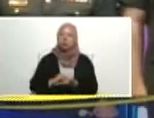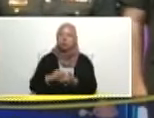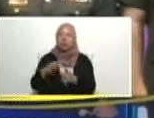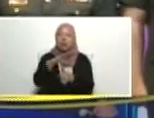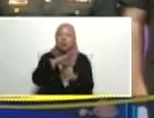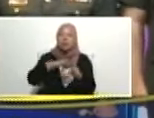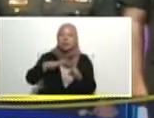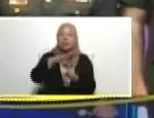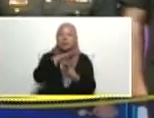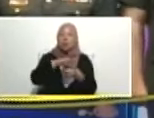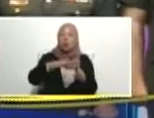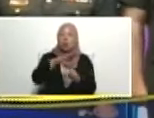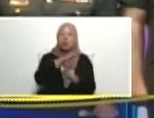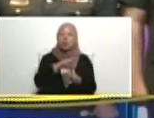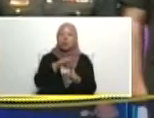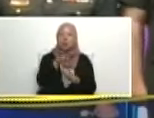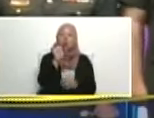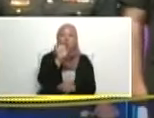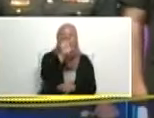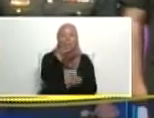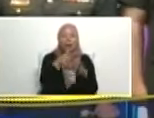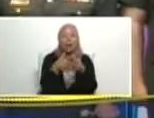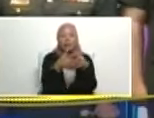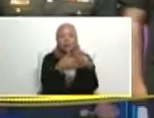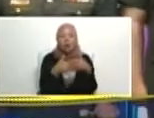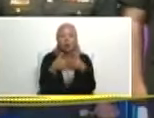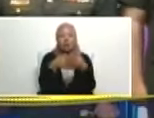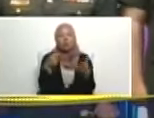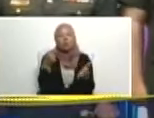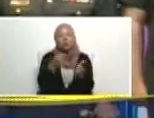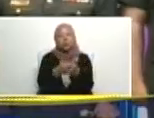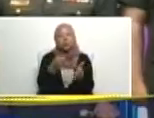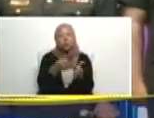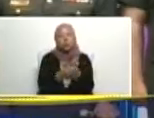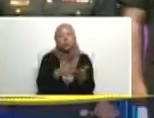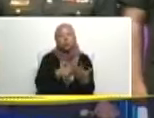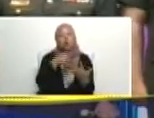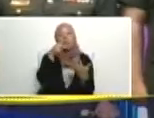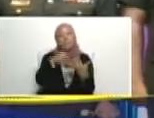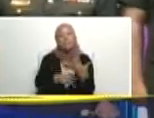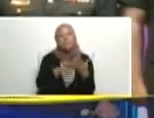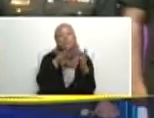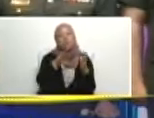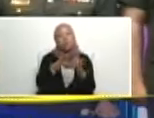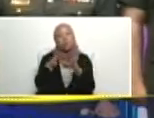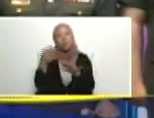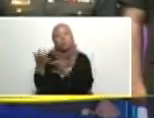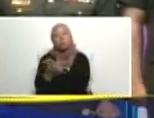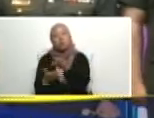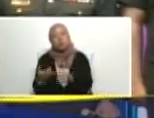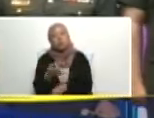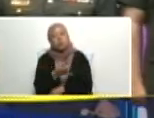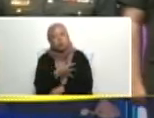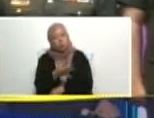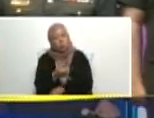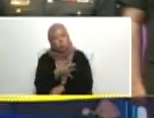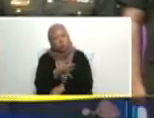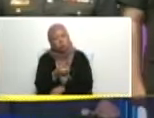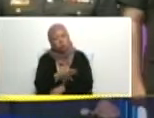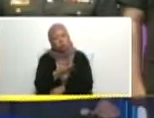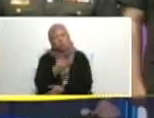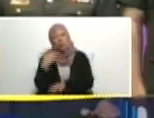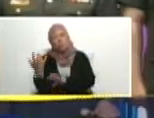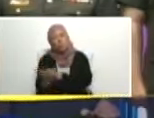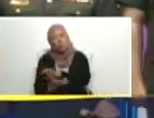episodios financiados desde afuera, planificados desde afuera, para causar dolor, para derramar